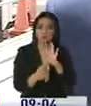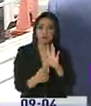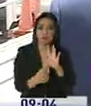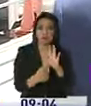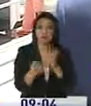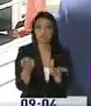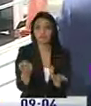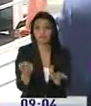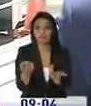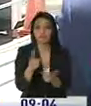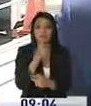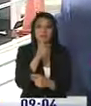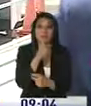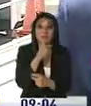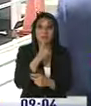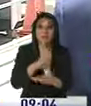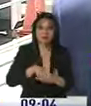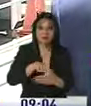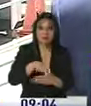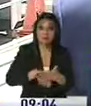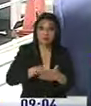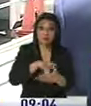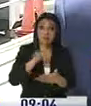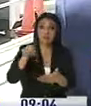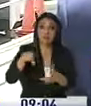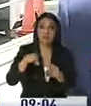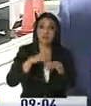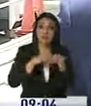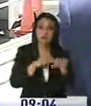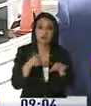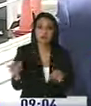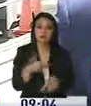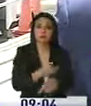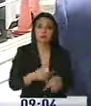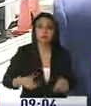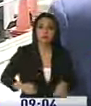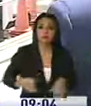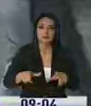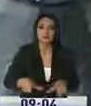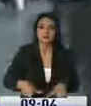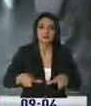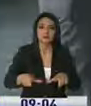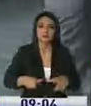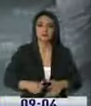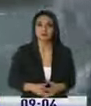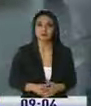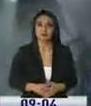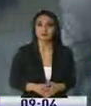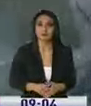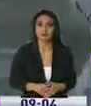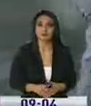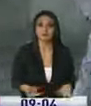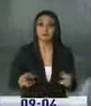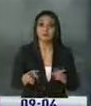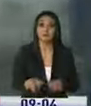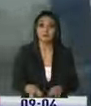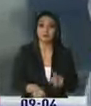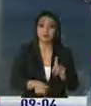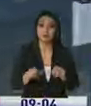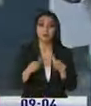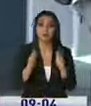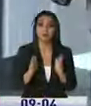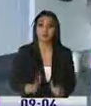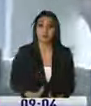quiénes somos los que hemos suscrito este documento en respaldo del presidente constitucional de todo el Ecuador. A esto se suma que hay legisladores